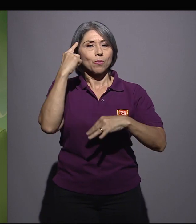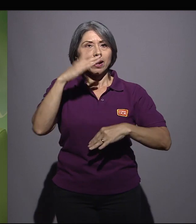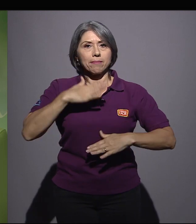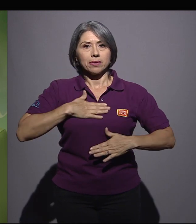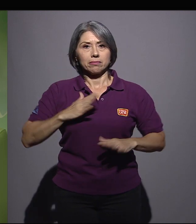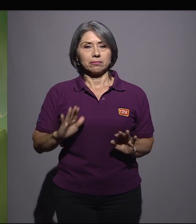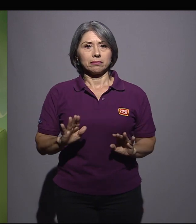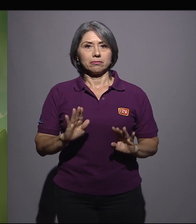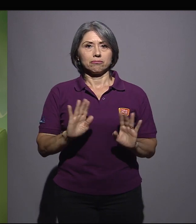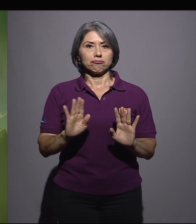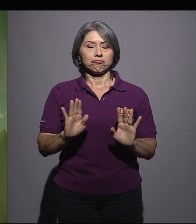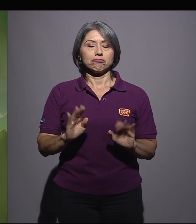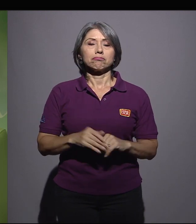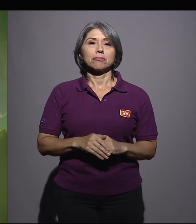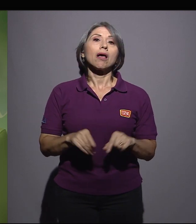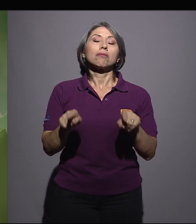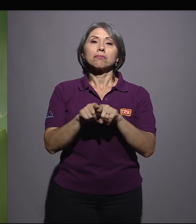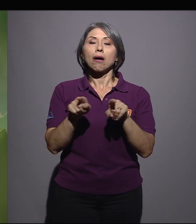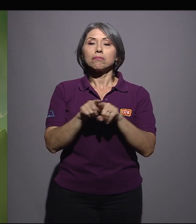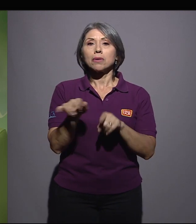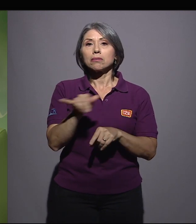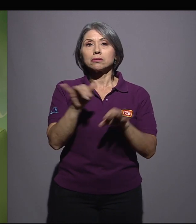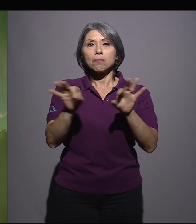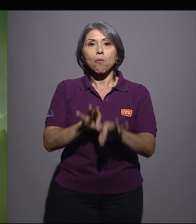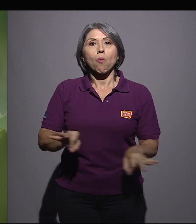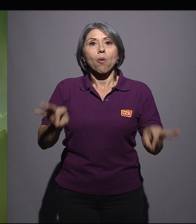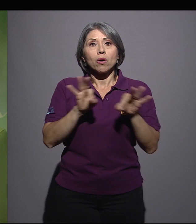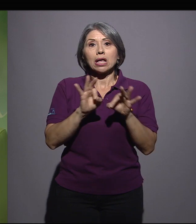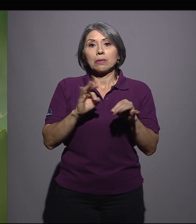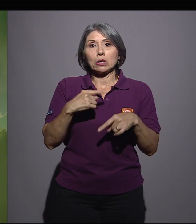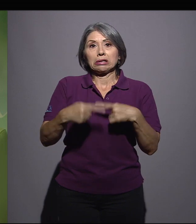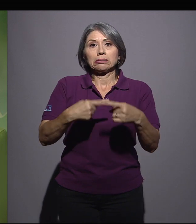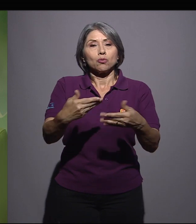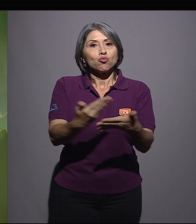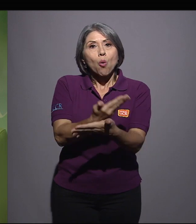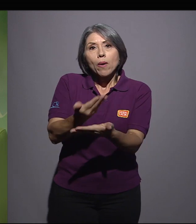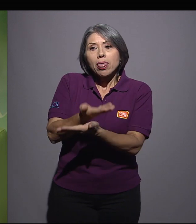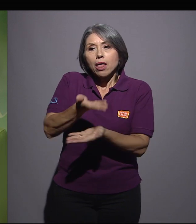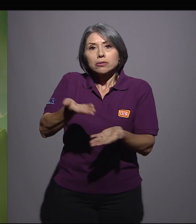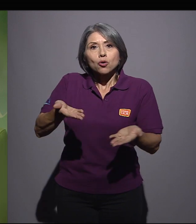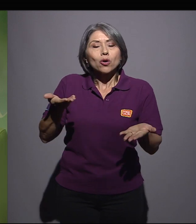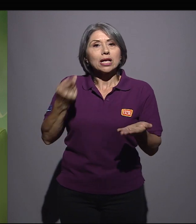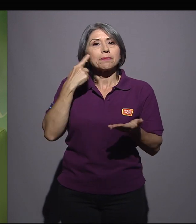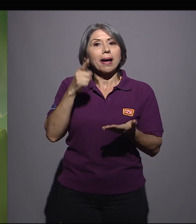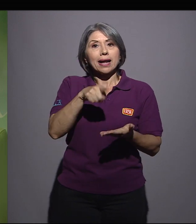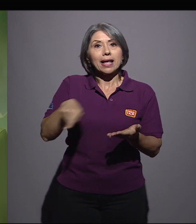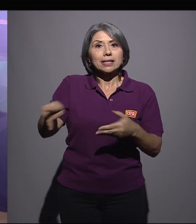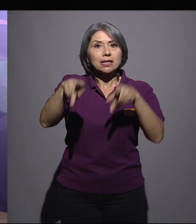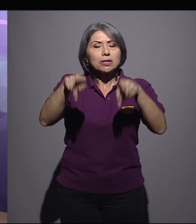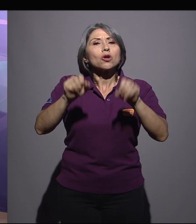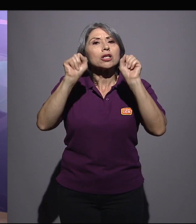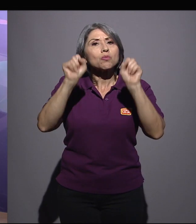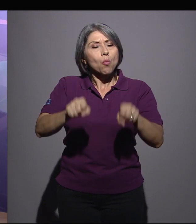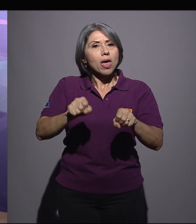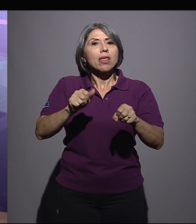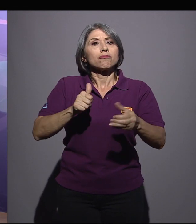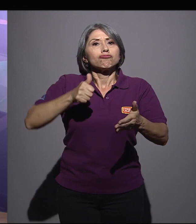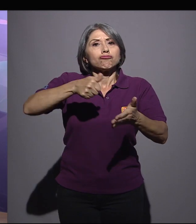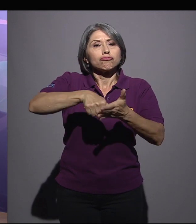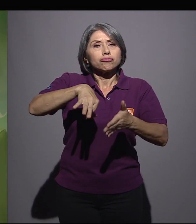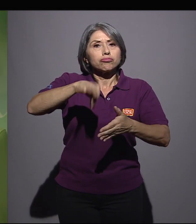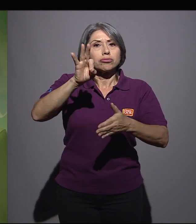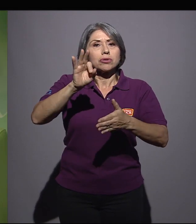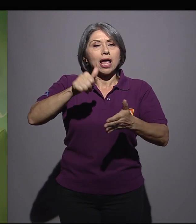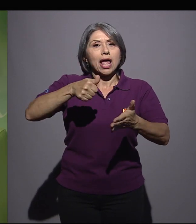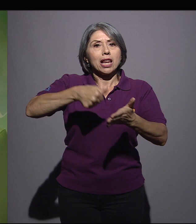bueno, importante que viene una serie de novedades para garantizar ese acceso universal para estas elecciones 2020